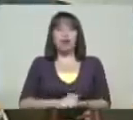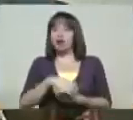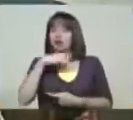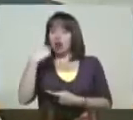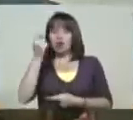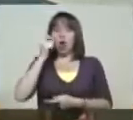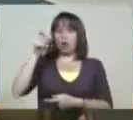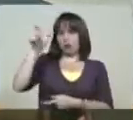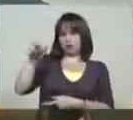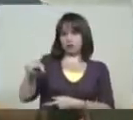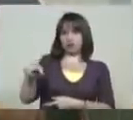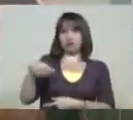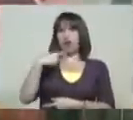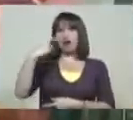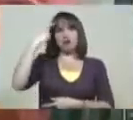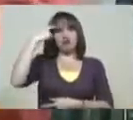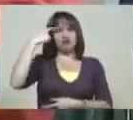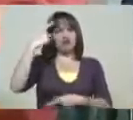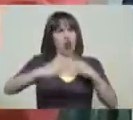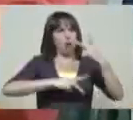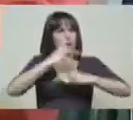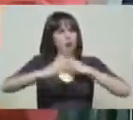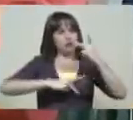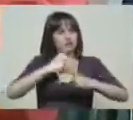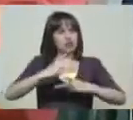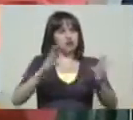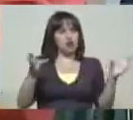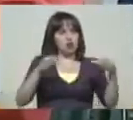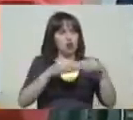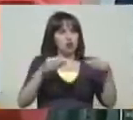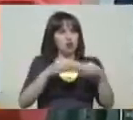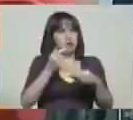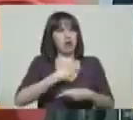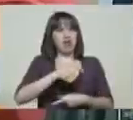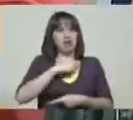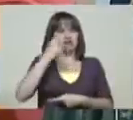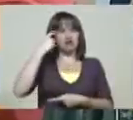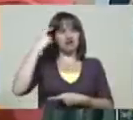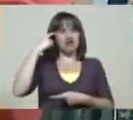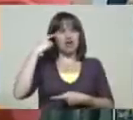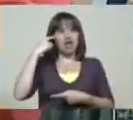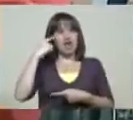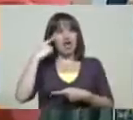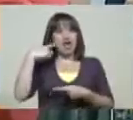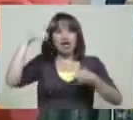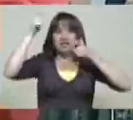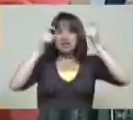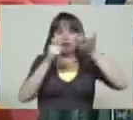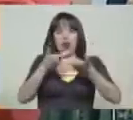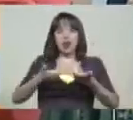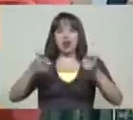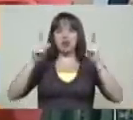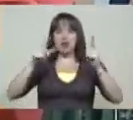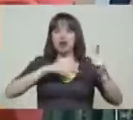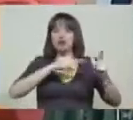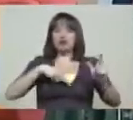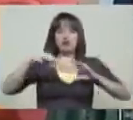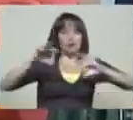Fernando, yo sé que los procesos, nos reunimos enero, y Chávez va para la calle. Y nosotros tenemos que prepararnos